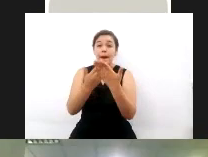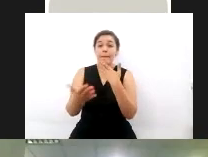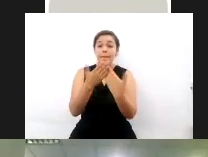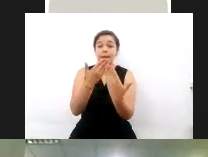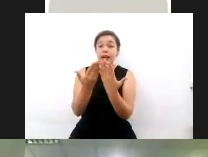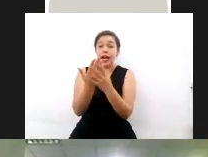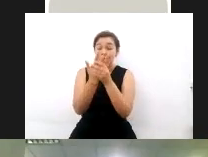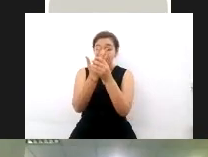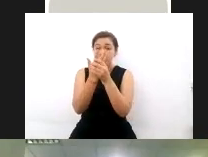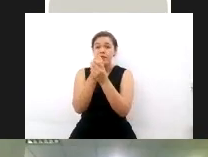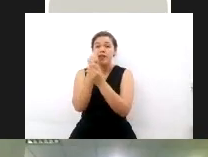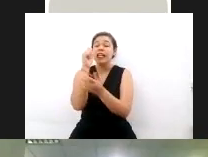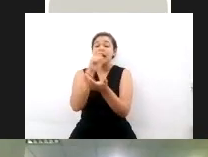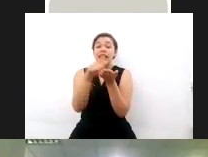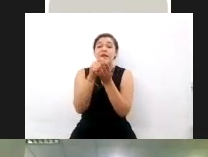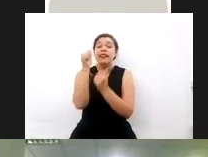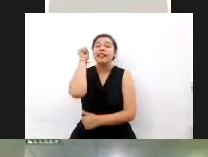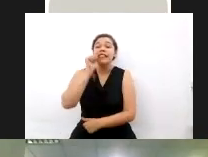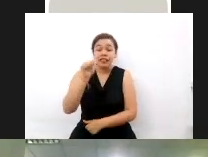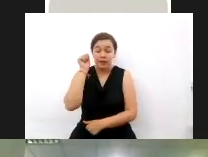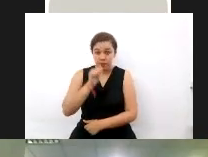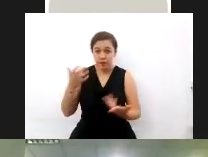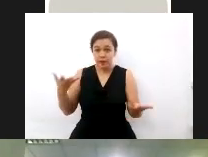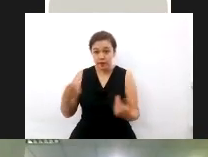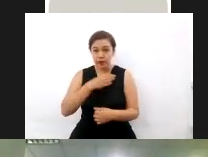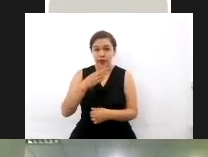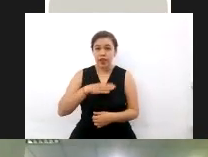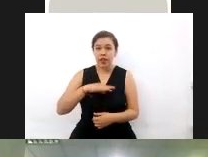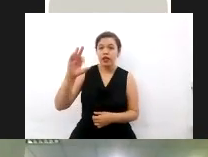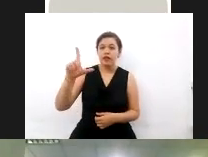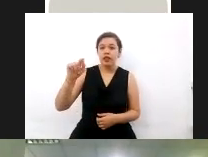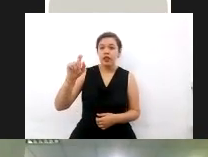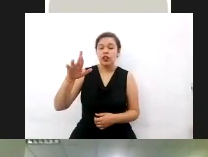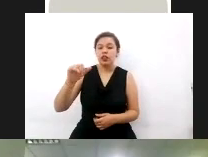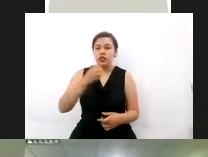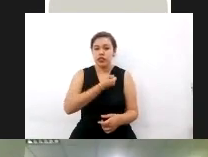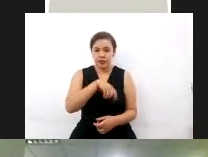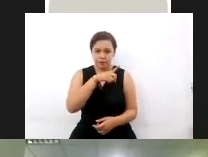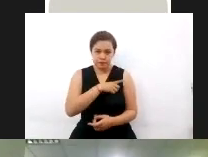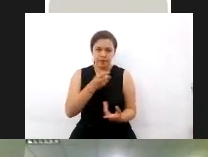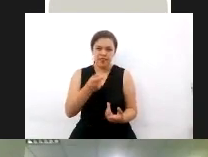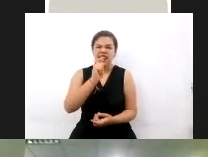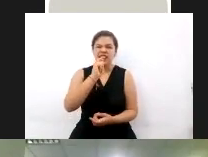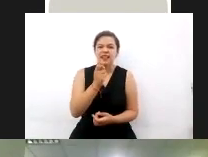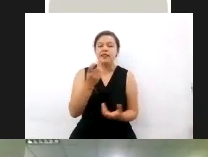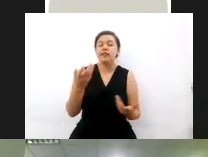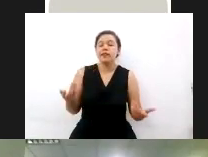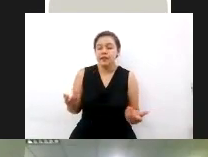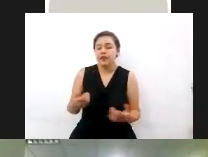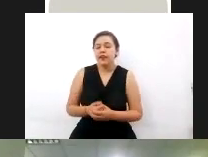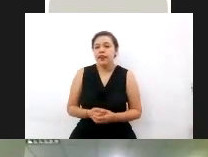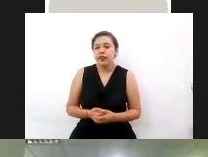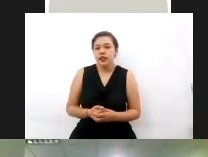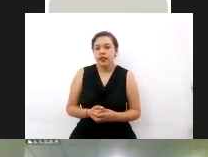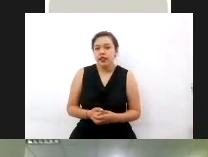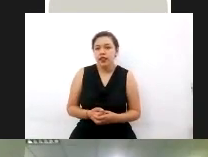limpias. Bueno, el filtro sanitario, pues es una situación que